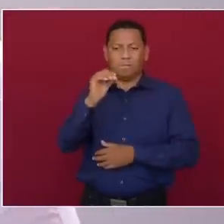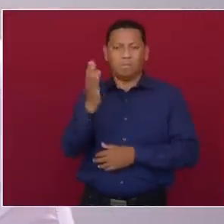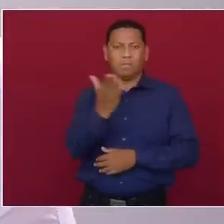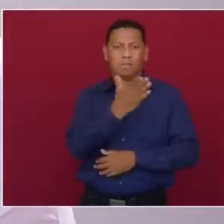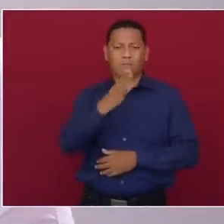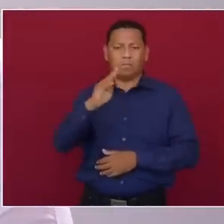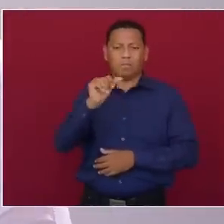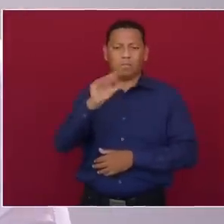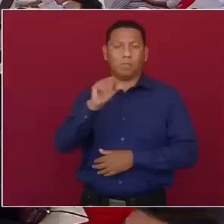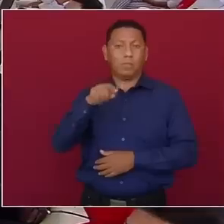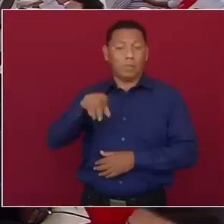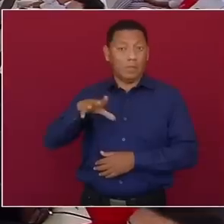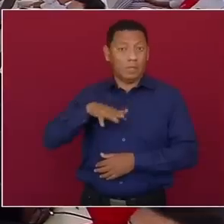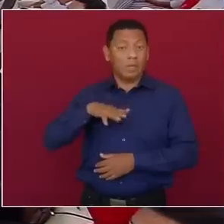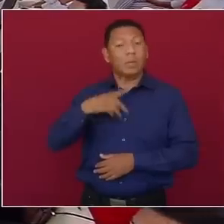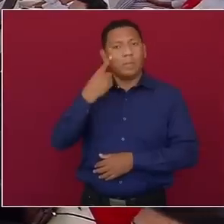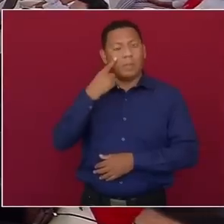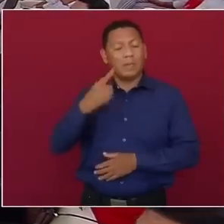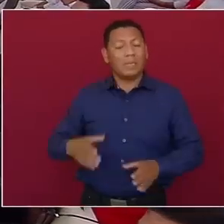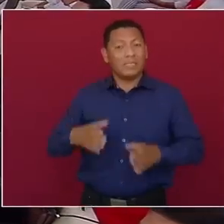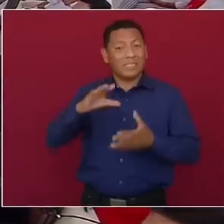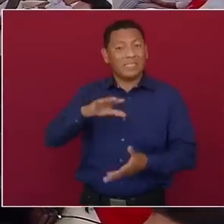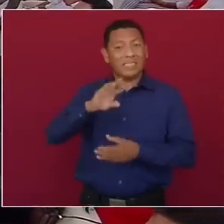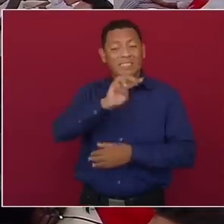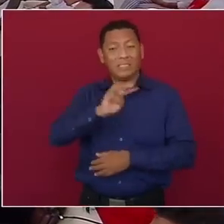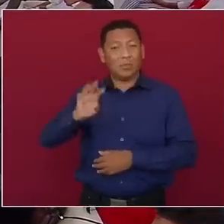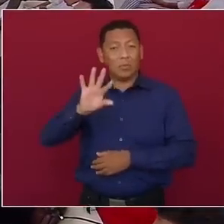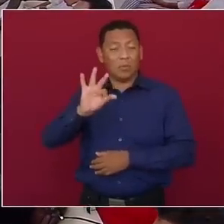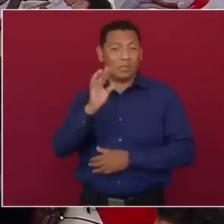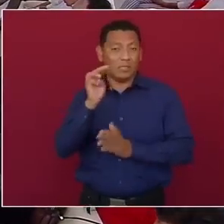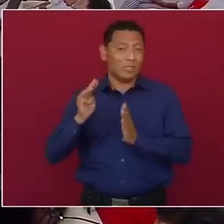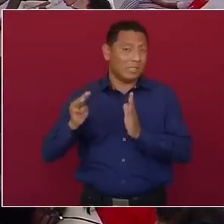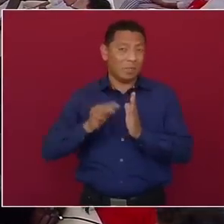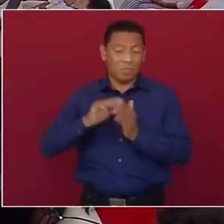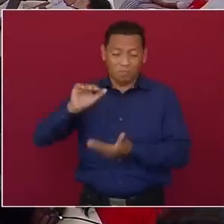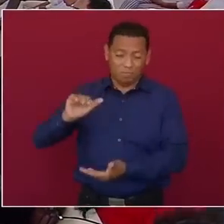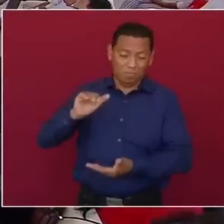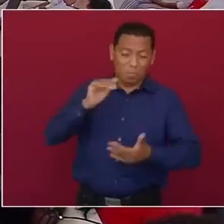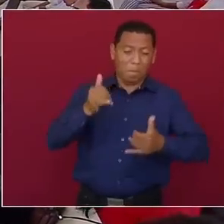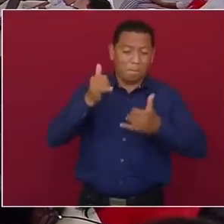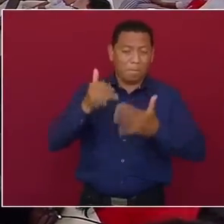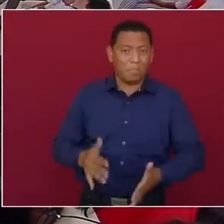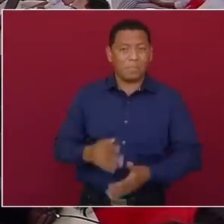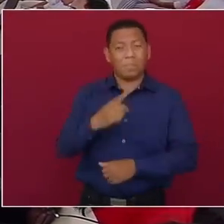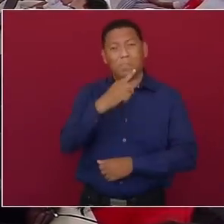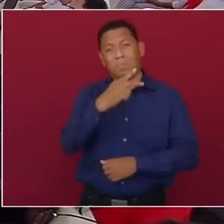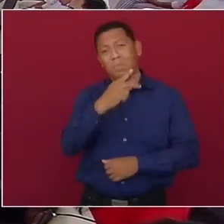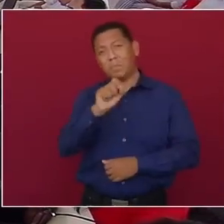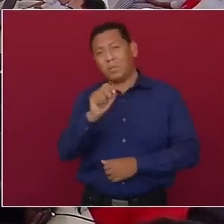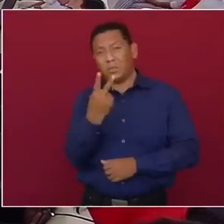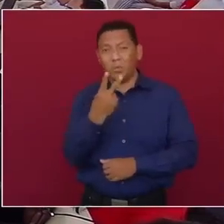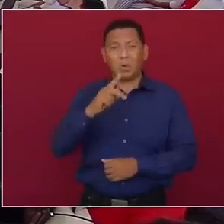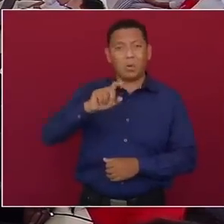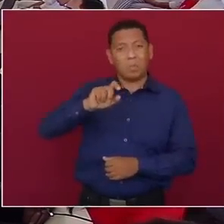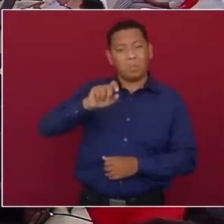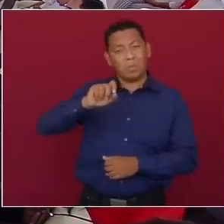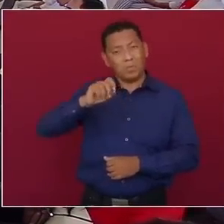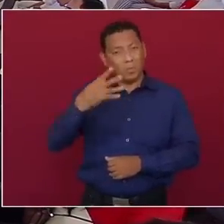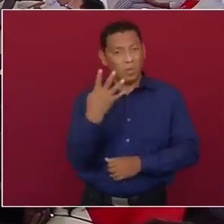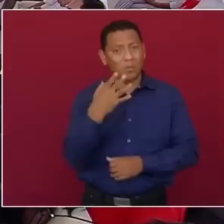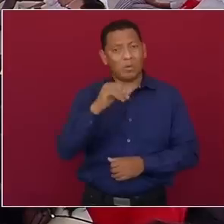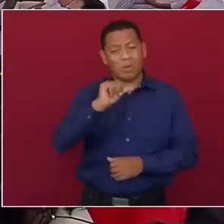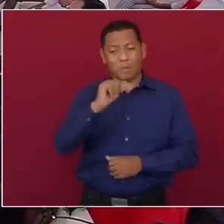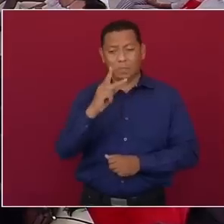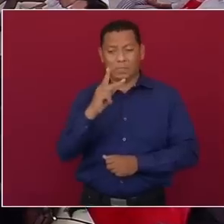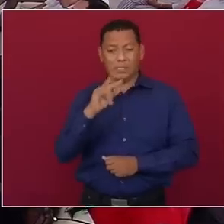procesará 340 mil barriles diarios de crudo tipo pesado de 22 a 24 grados API y